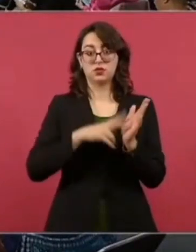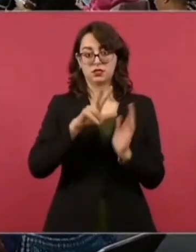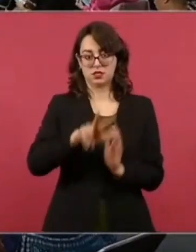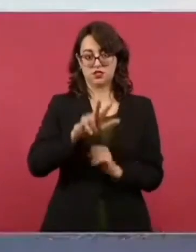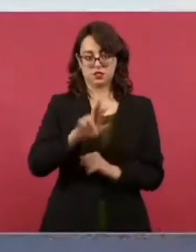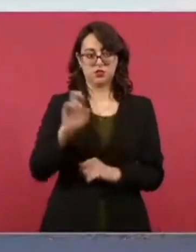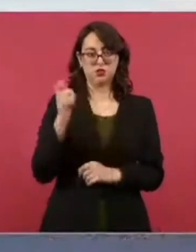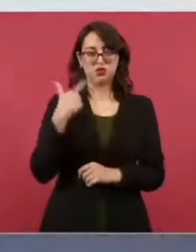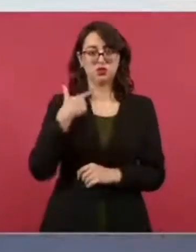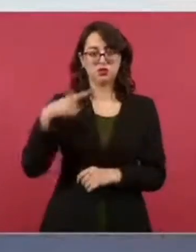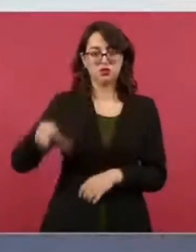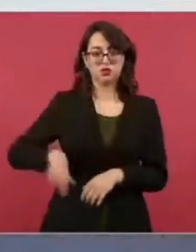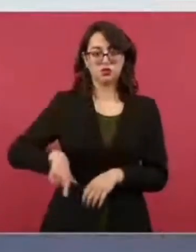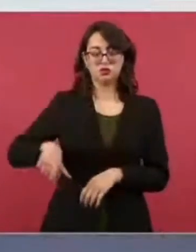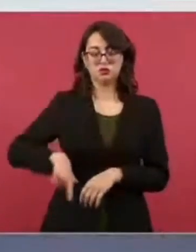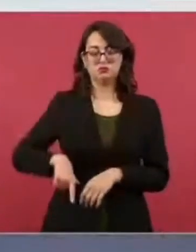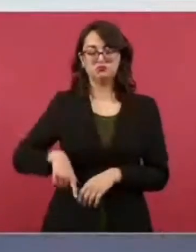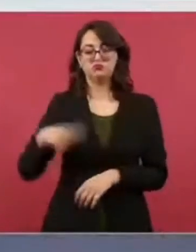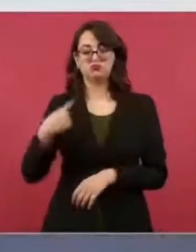799